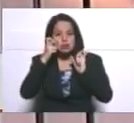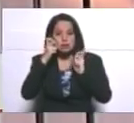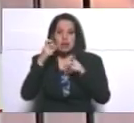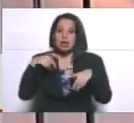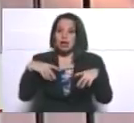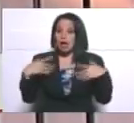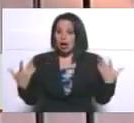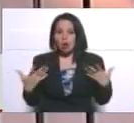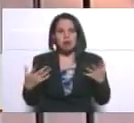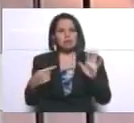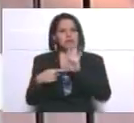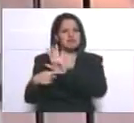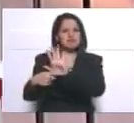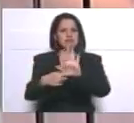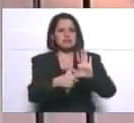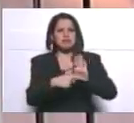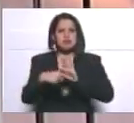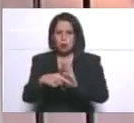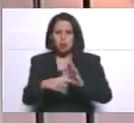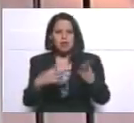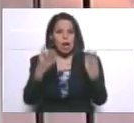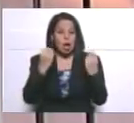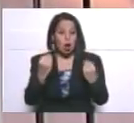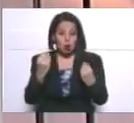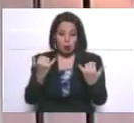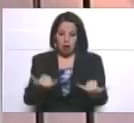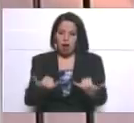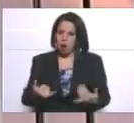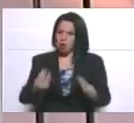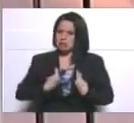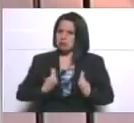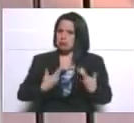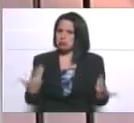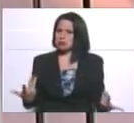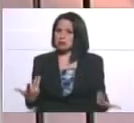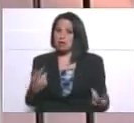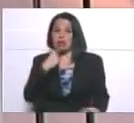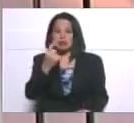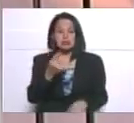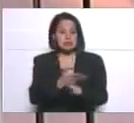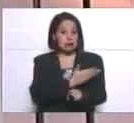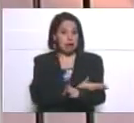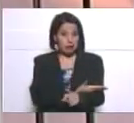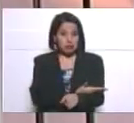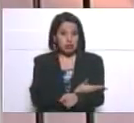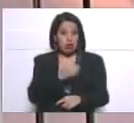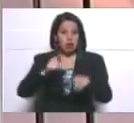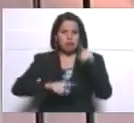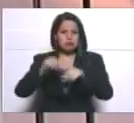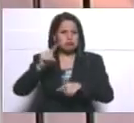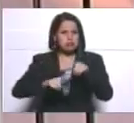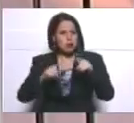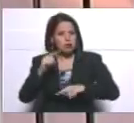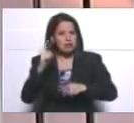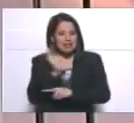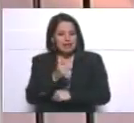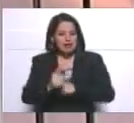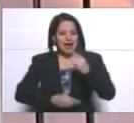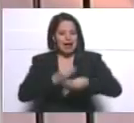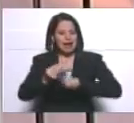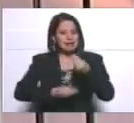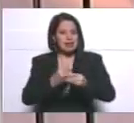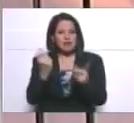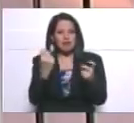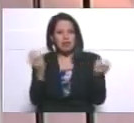a esta coyuntura que estamos viviendo ahora, porque ya lo decía, son cosas que estamos por hacer, pero bien